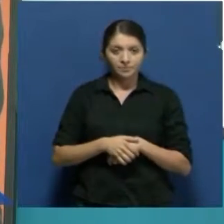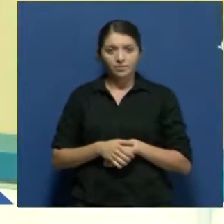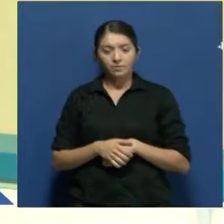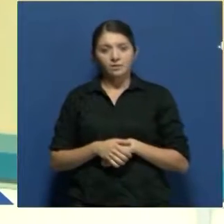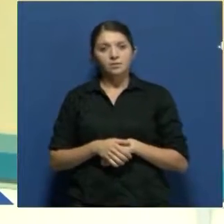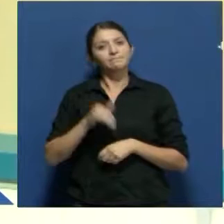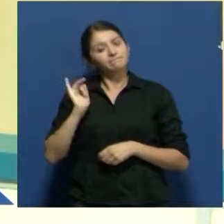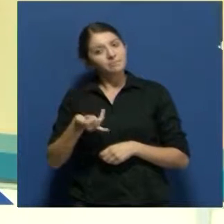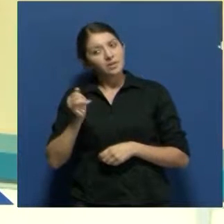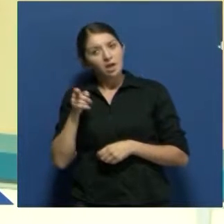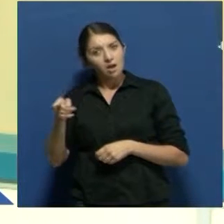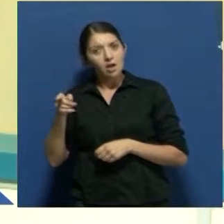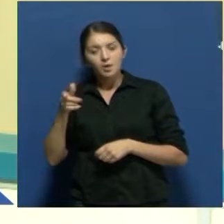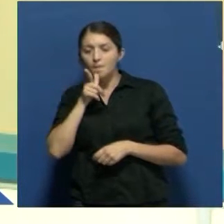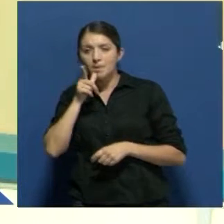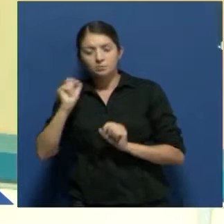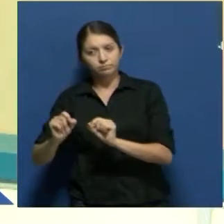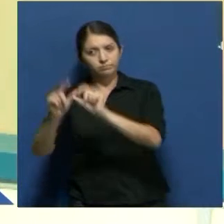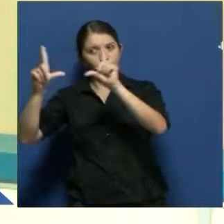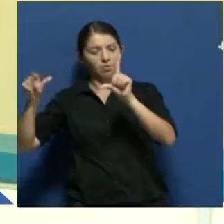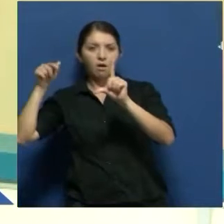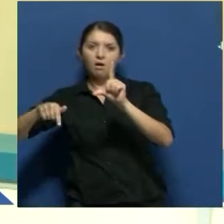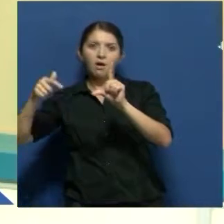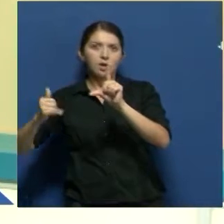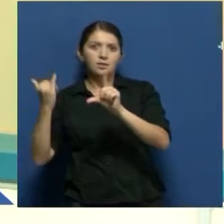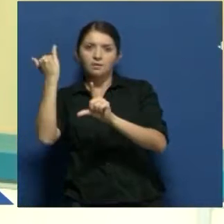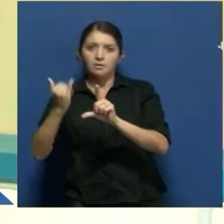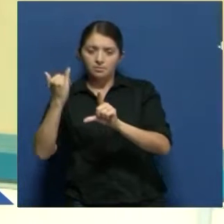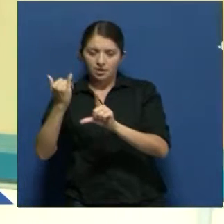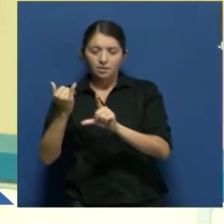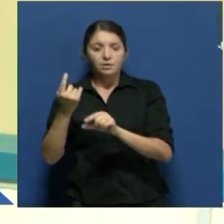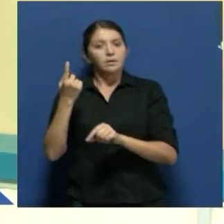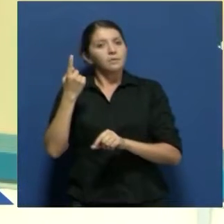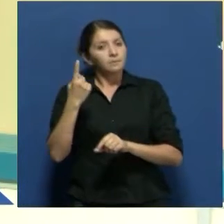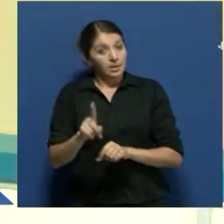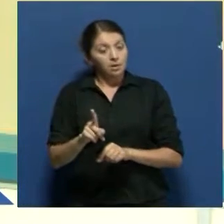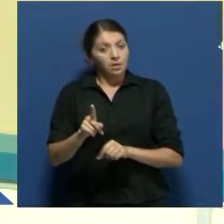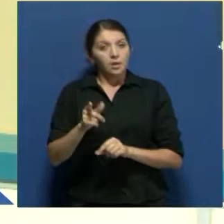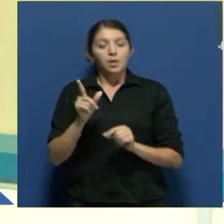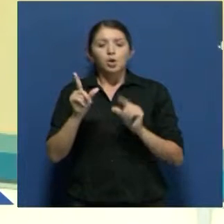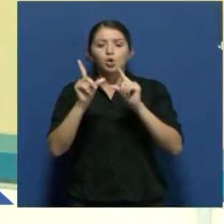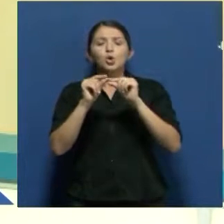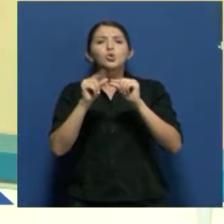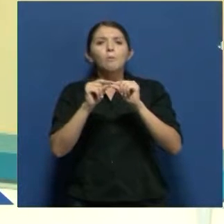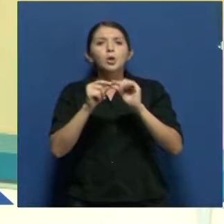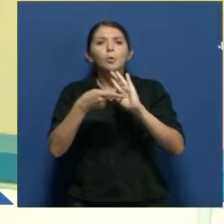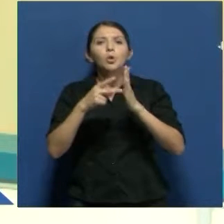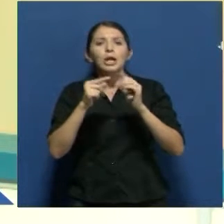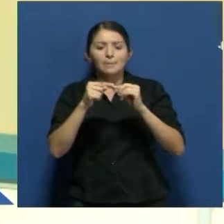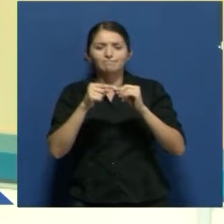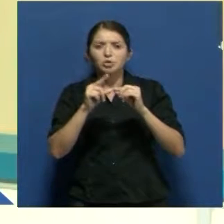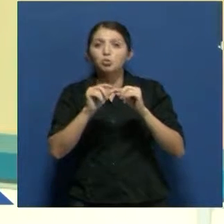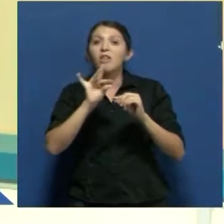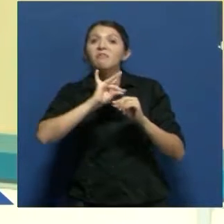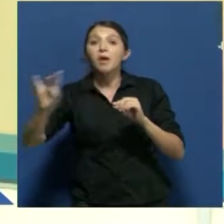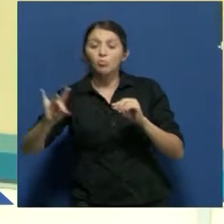perjudiciales. Eso es como una ventana que se abre, tomando como ejemplo este caso. Ahora sí, ¿cuál es el número en cuestión, señores, del que